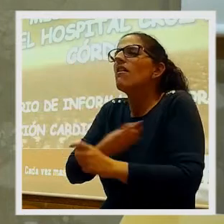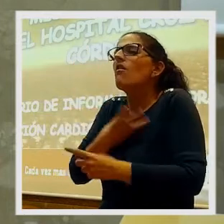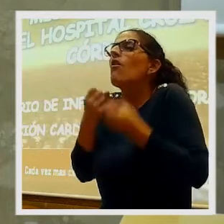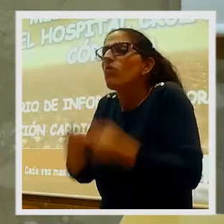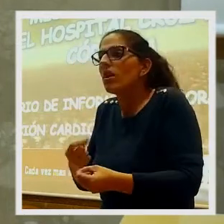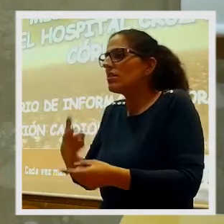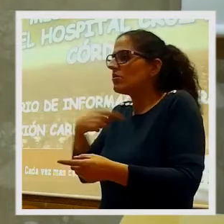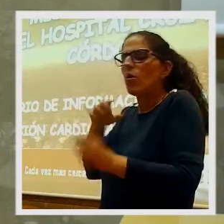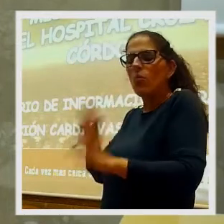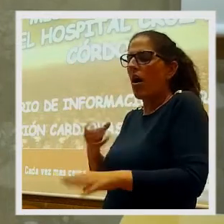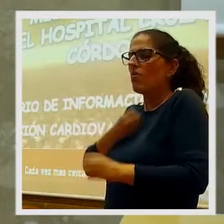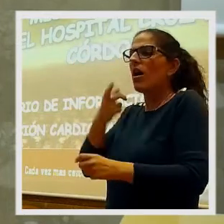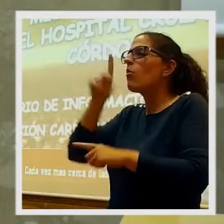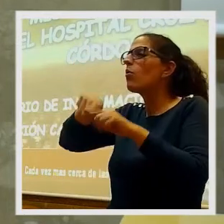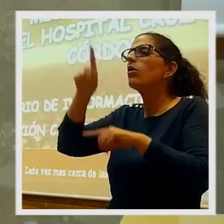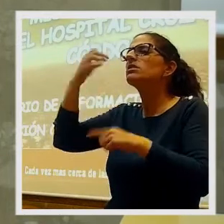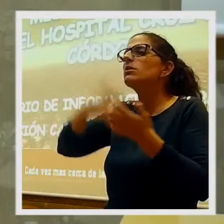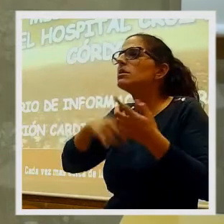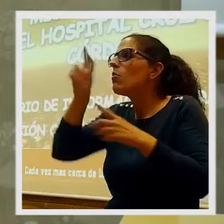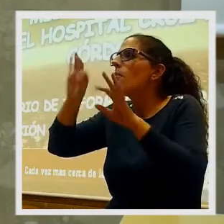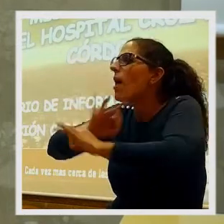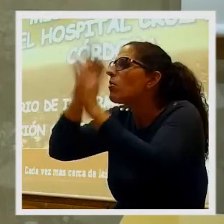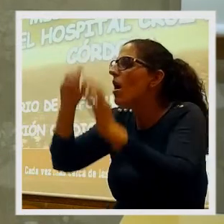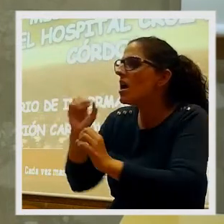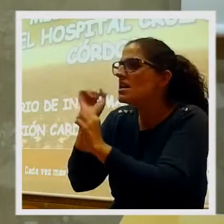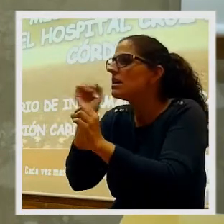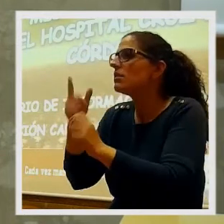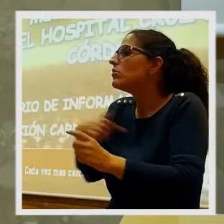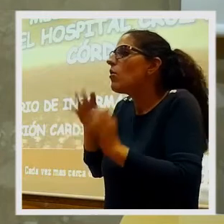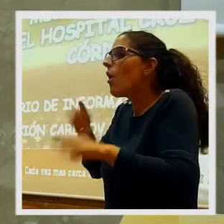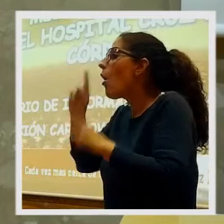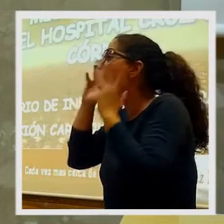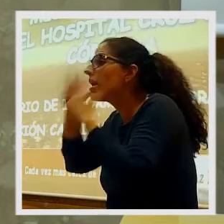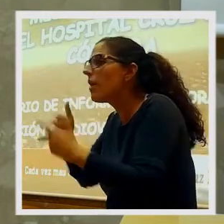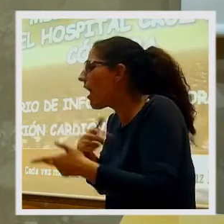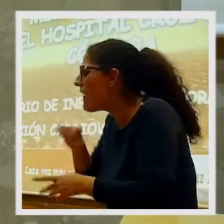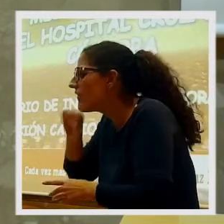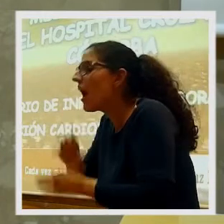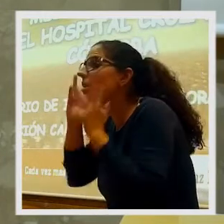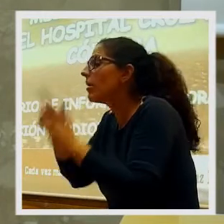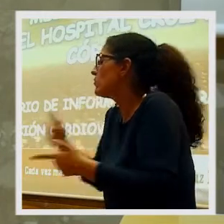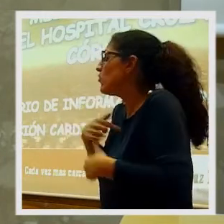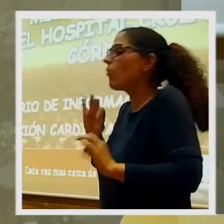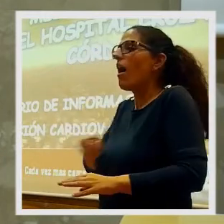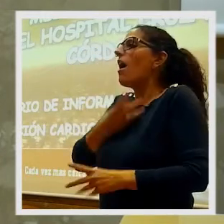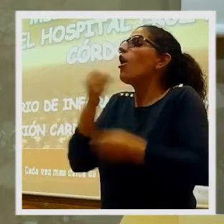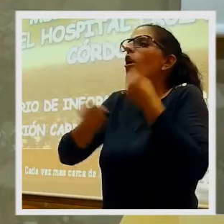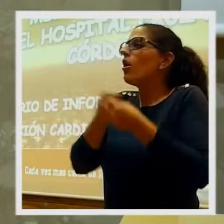encima el jueves se va a Sevilla a ver la madrugada. O esos apasionados de los animales que no entienden la vida sin un animal. Pues es una cosa igual, más o